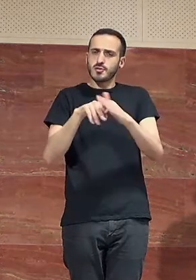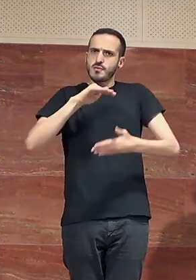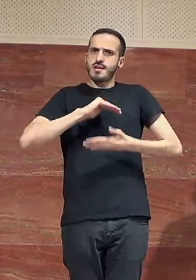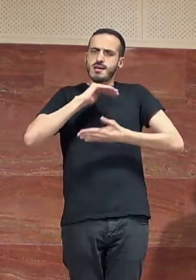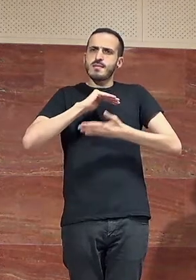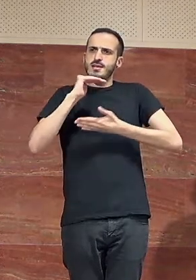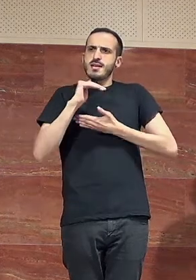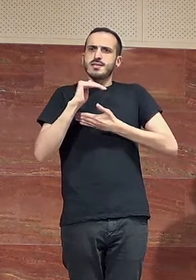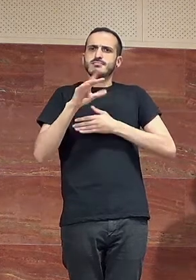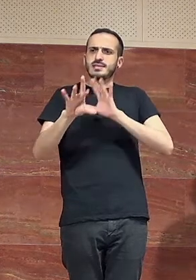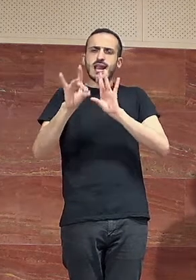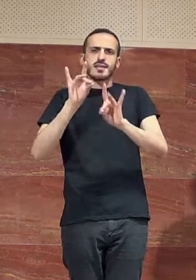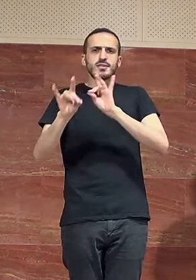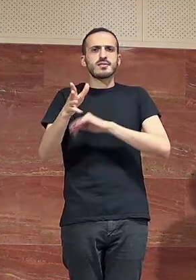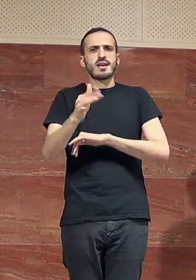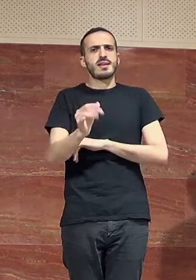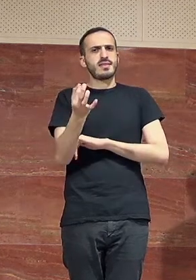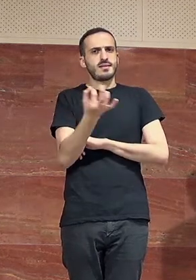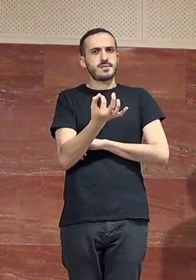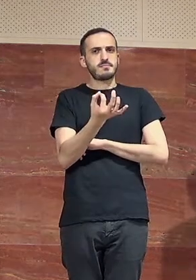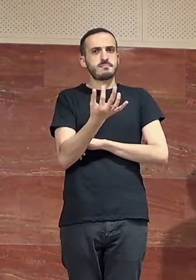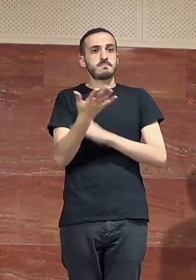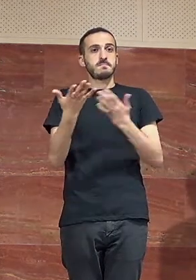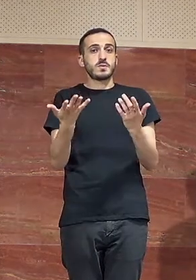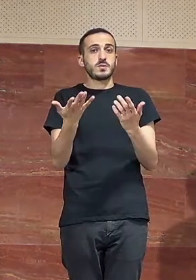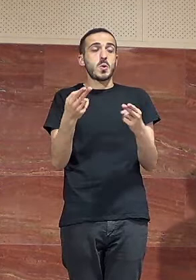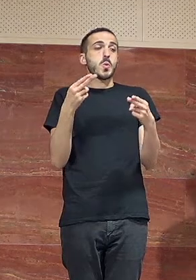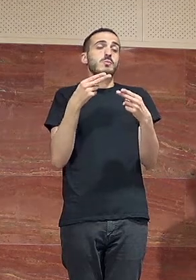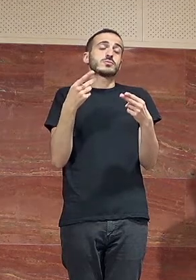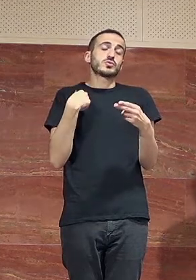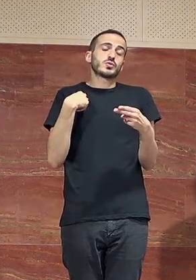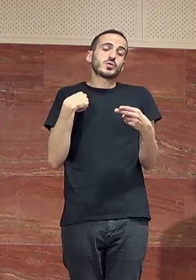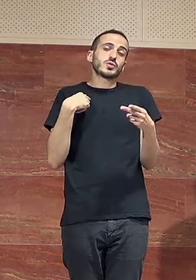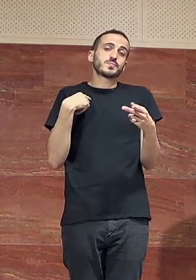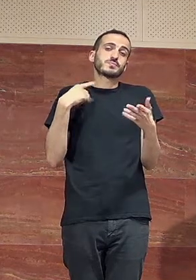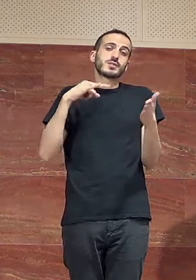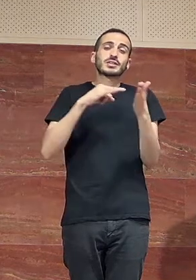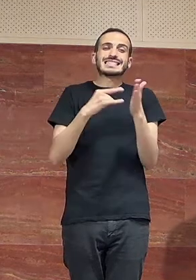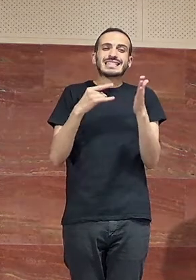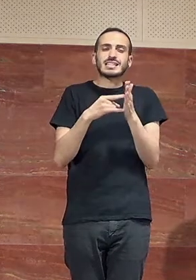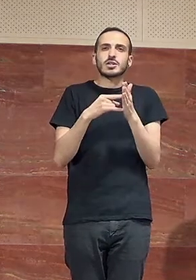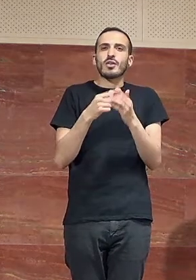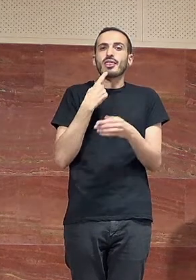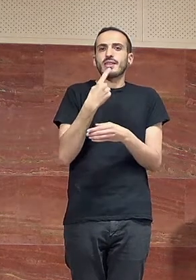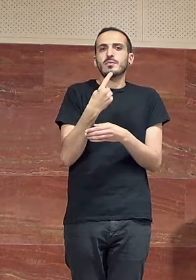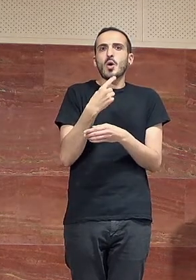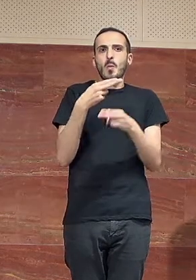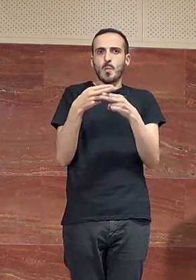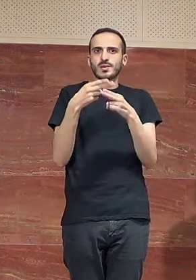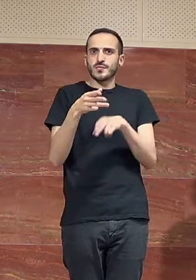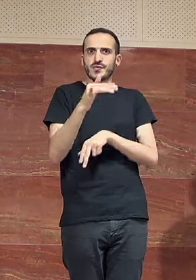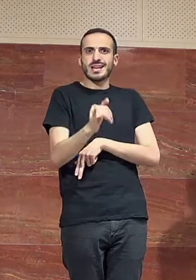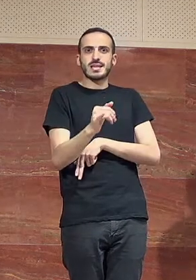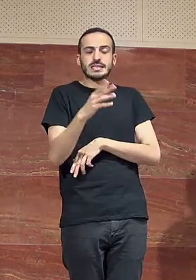decisión. También José Luis me comentaba lo que proponemos los técnicos, los políticos lo tiran, pero es que en realidad la capacidad